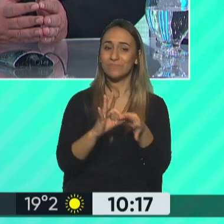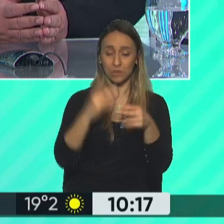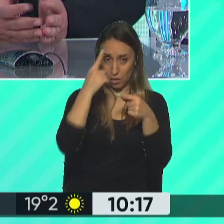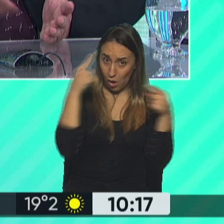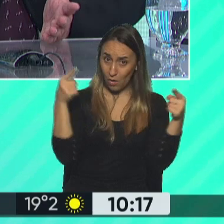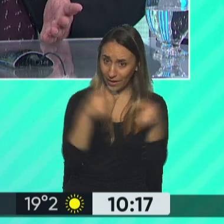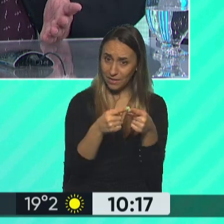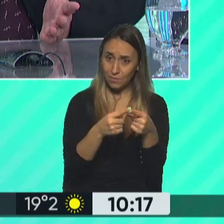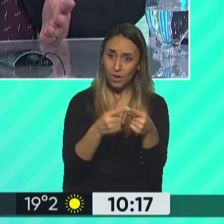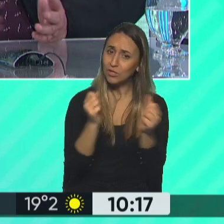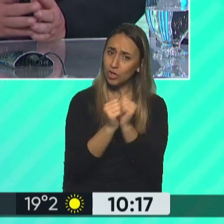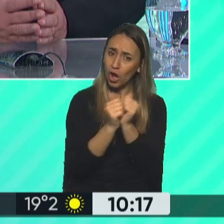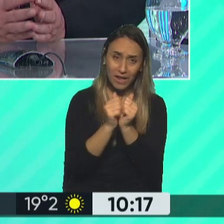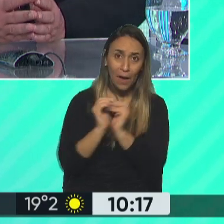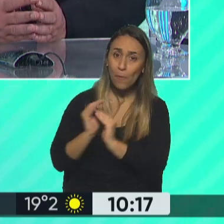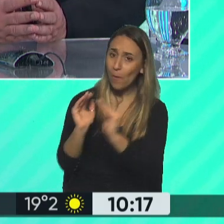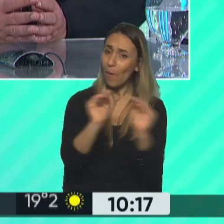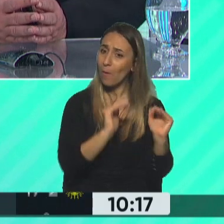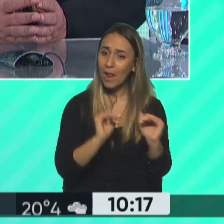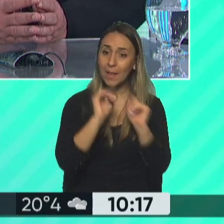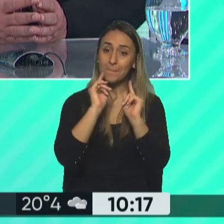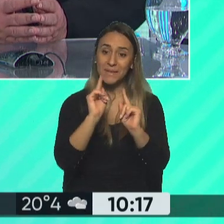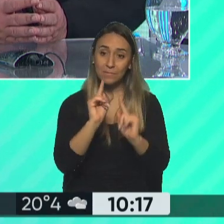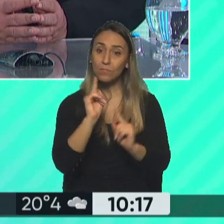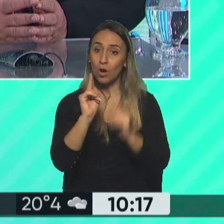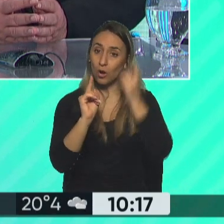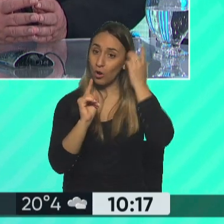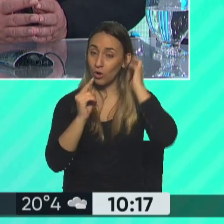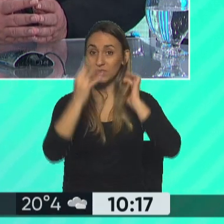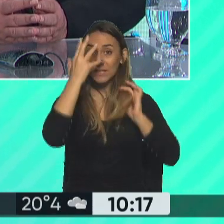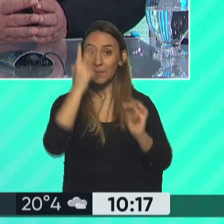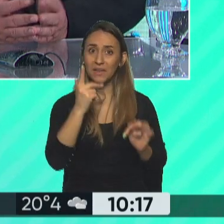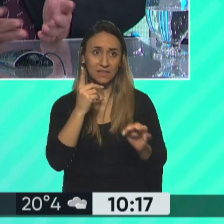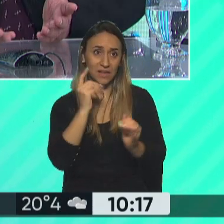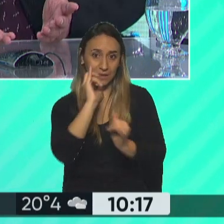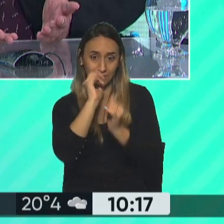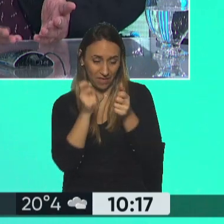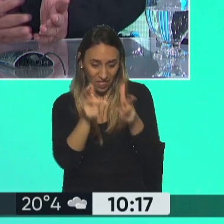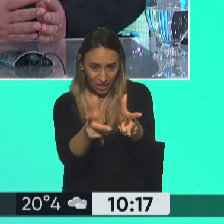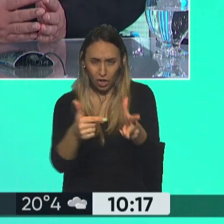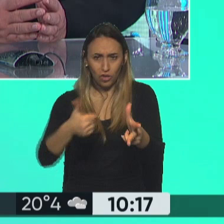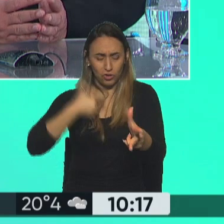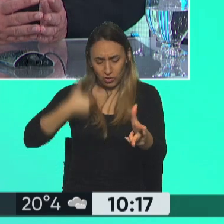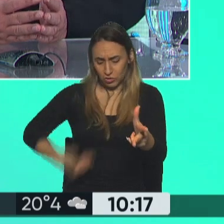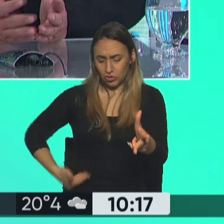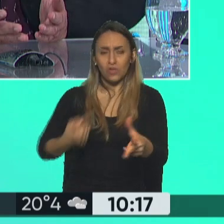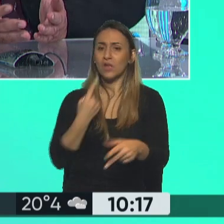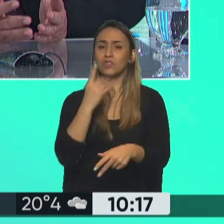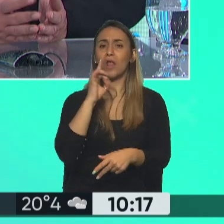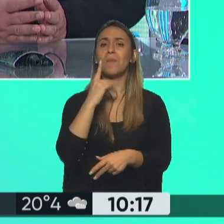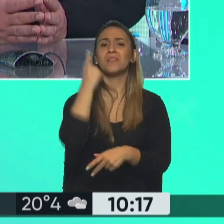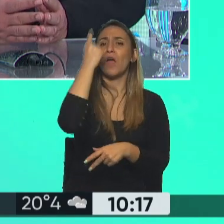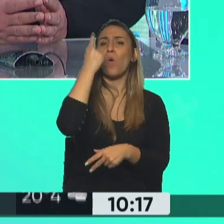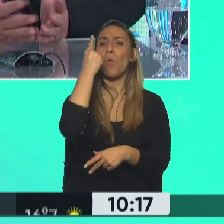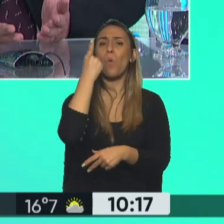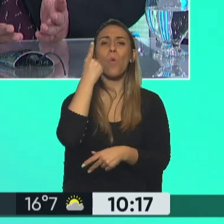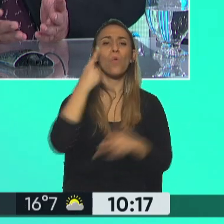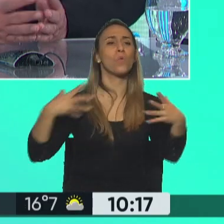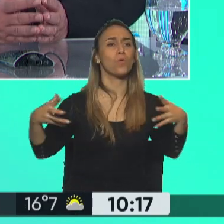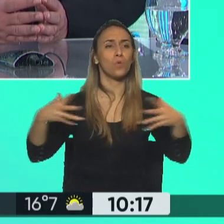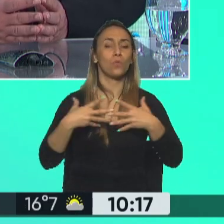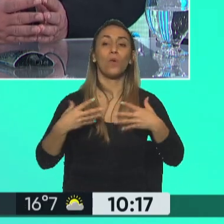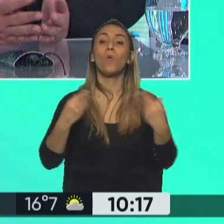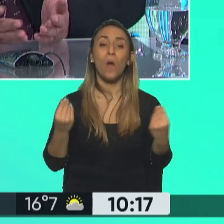historia era la misma y lo expresa el propio general San Martín, que dice: yo soy de un solo partido, el partido americano, y su